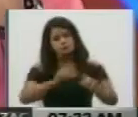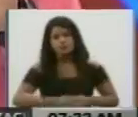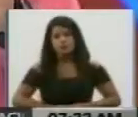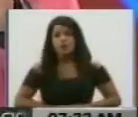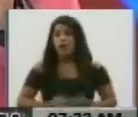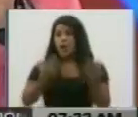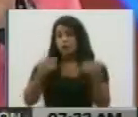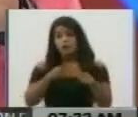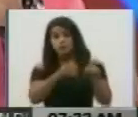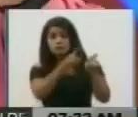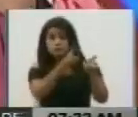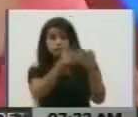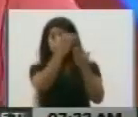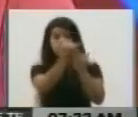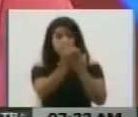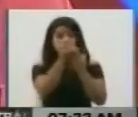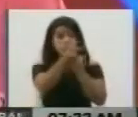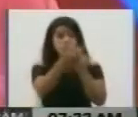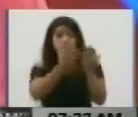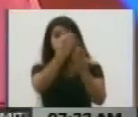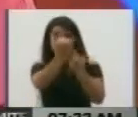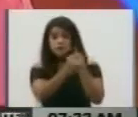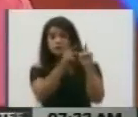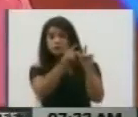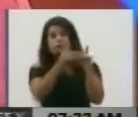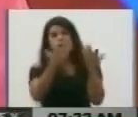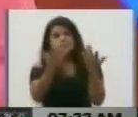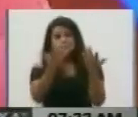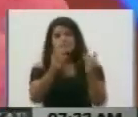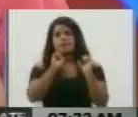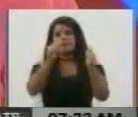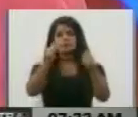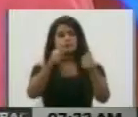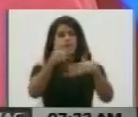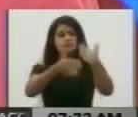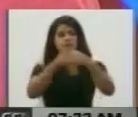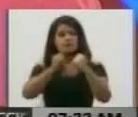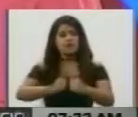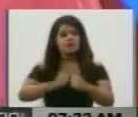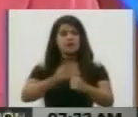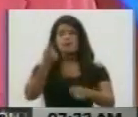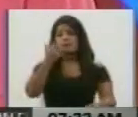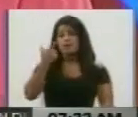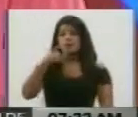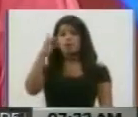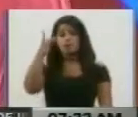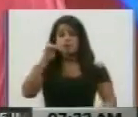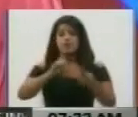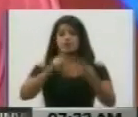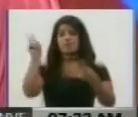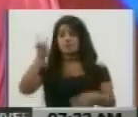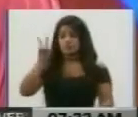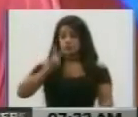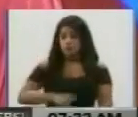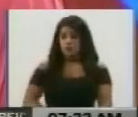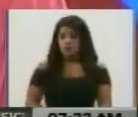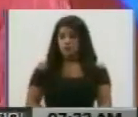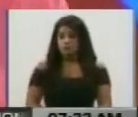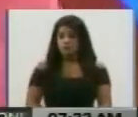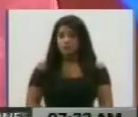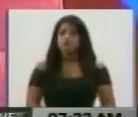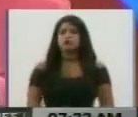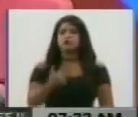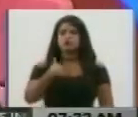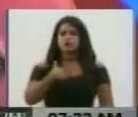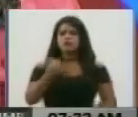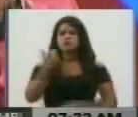ese proyecto está en contraofensiva y es lo que vemos en Bolivia, es lo que vemos aquí en Venezuela. Yo no desconecto en lo absoluto lo que